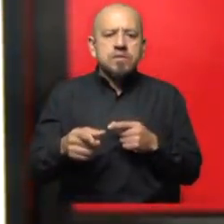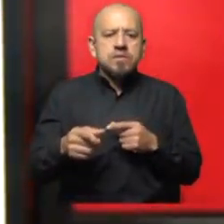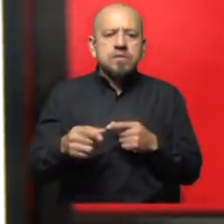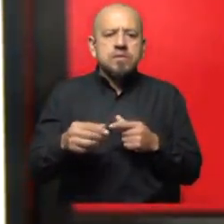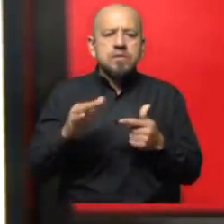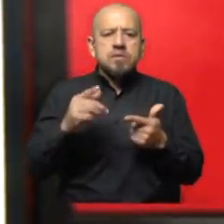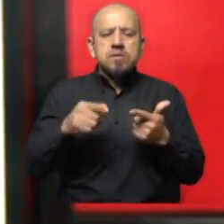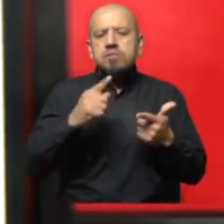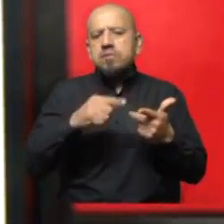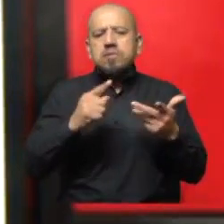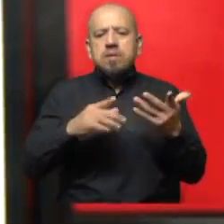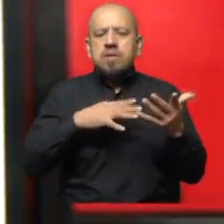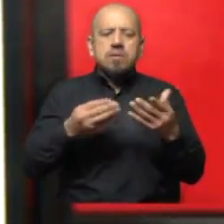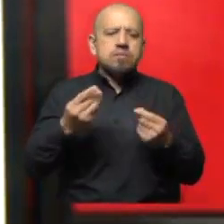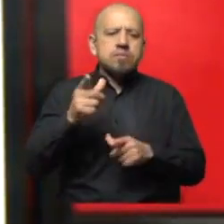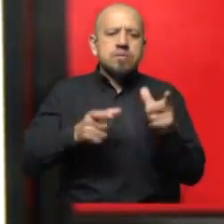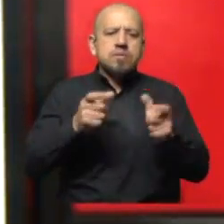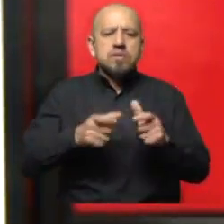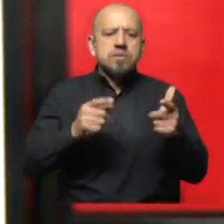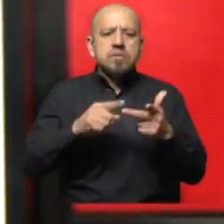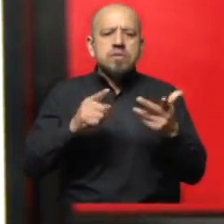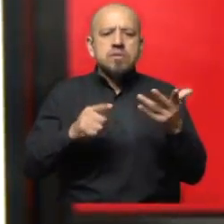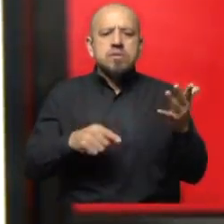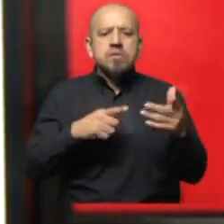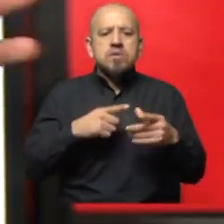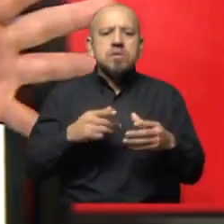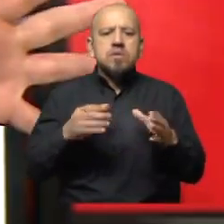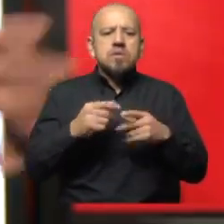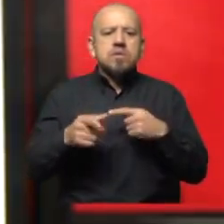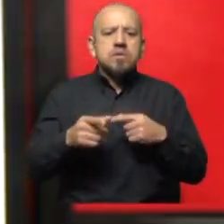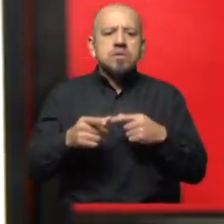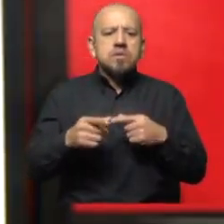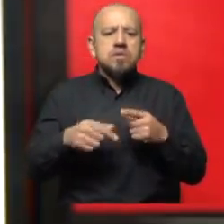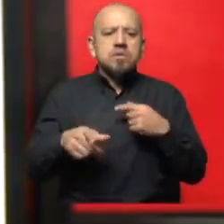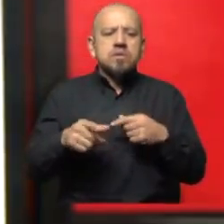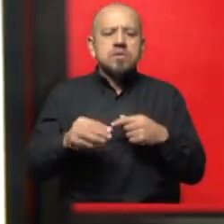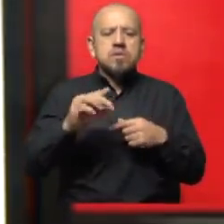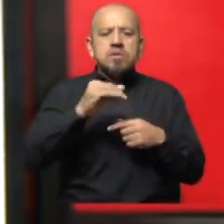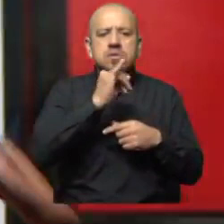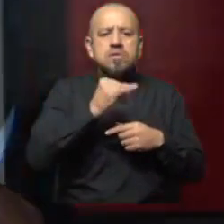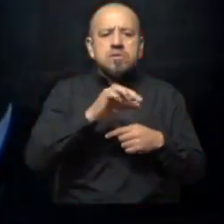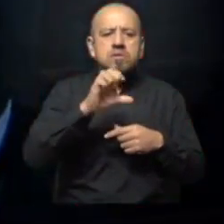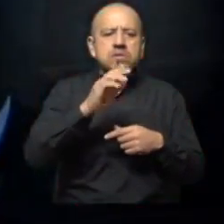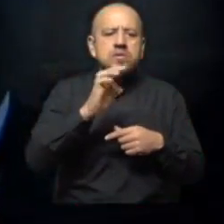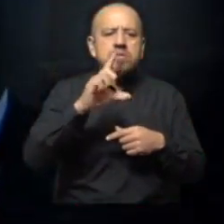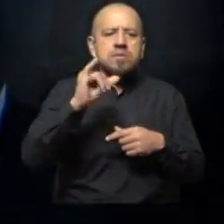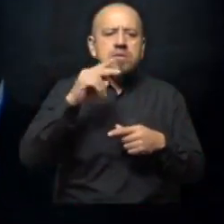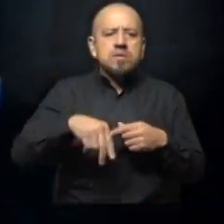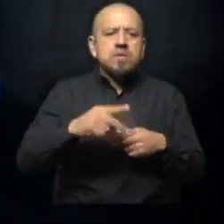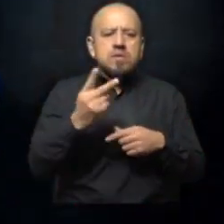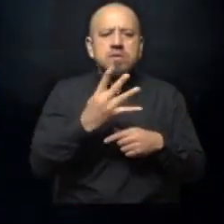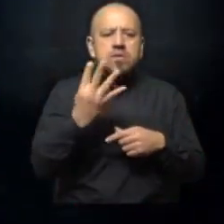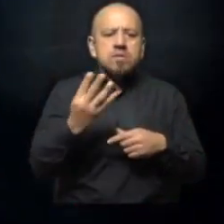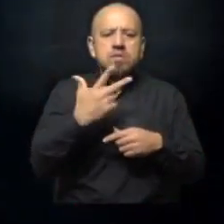andrés fernet freddy parrilla está armando una banda tocando clásico también de led zeppelin los beats eso siempre 24 y